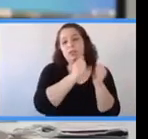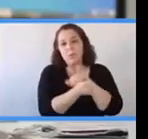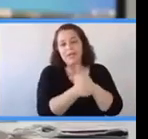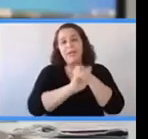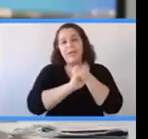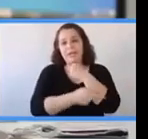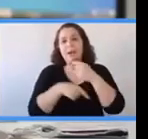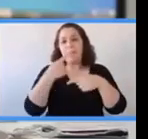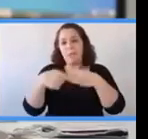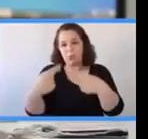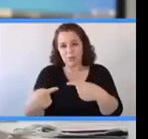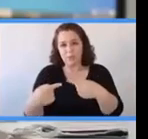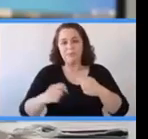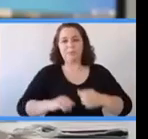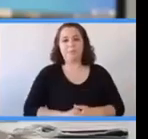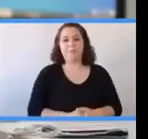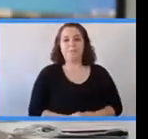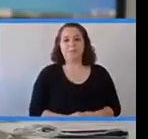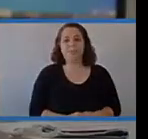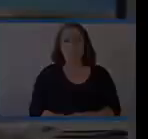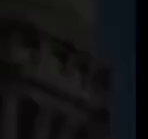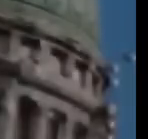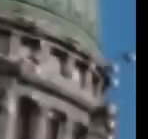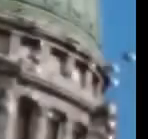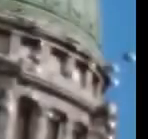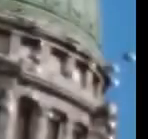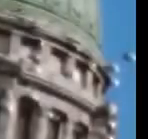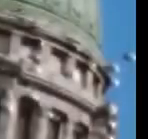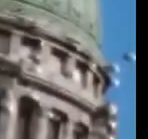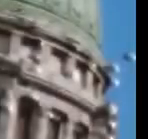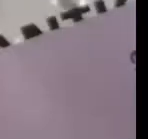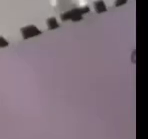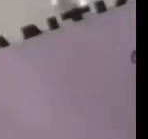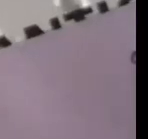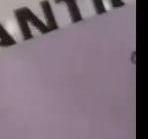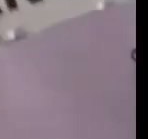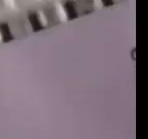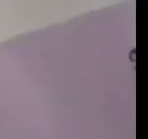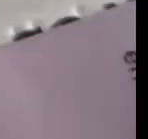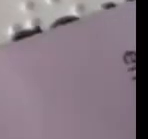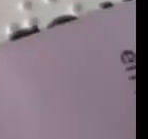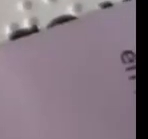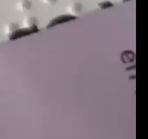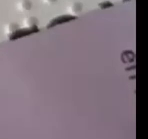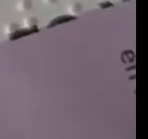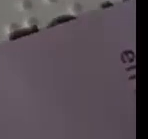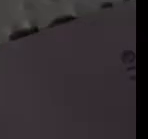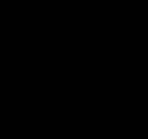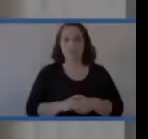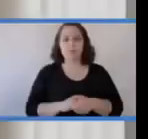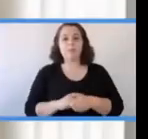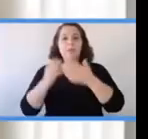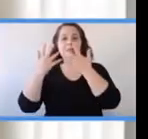de salud sexual y reproductiva, que todas las personas somos capaces. En pantalla se ven folletos escritos con letra ampliada y